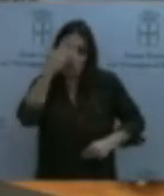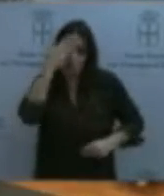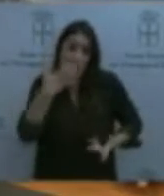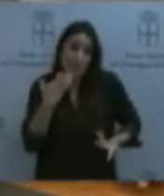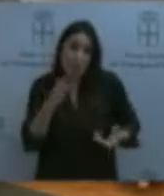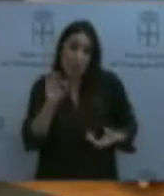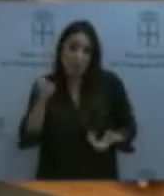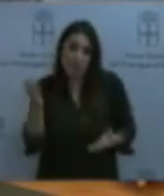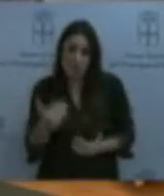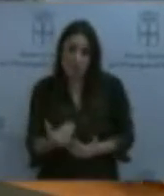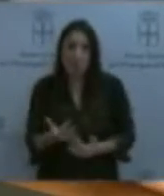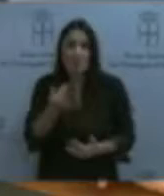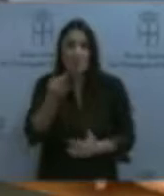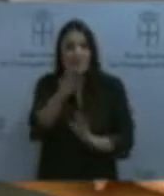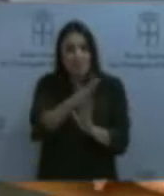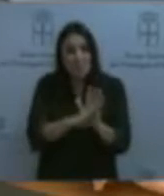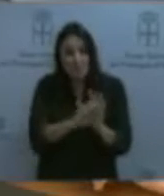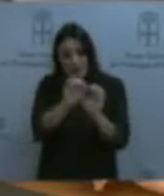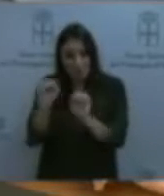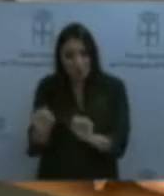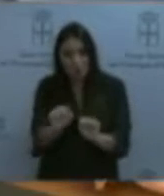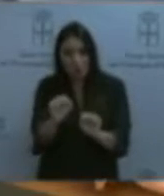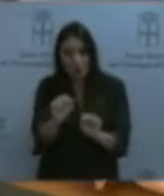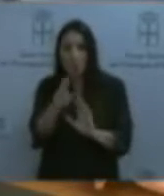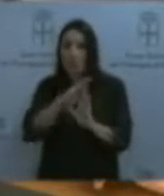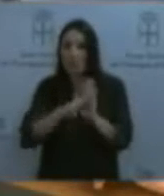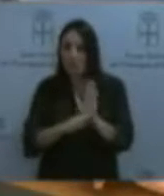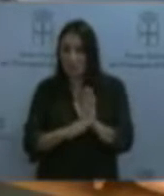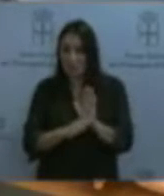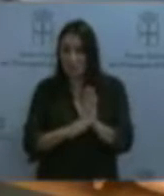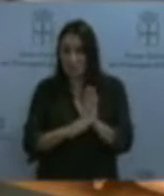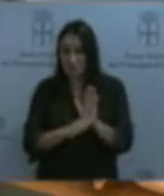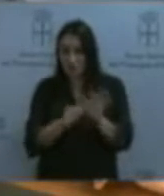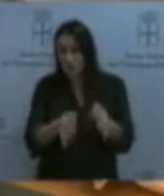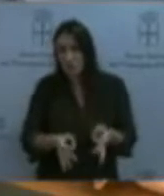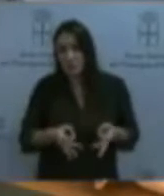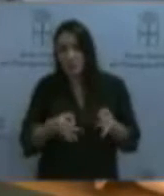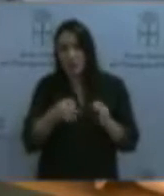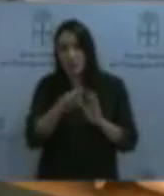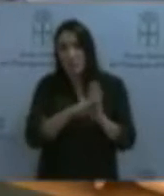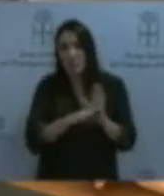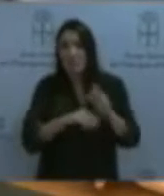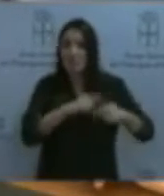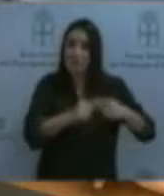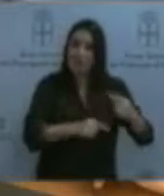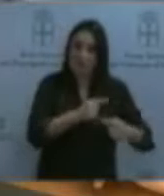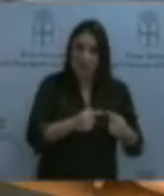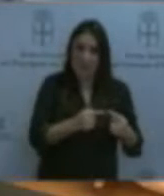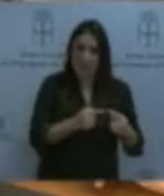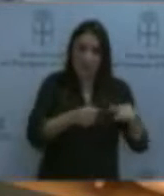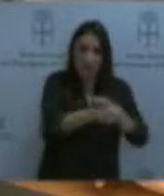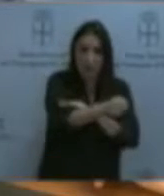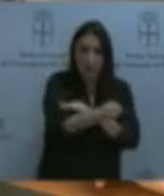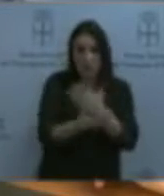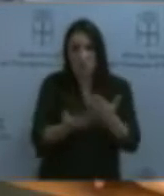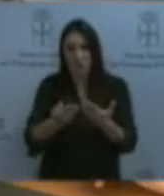que estas medidas de protección tienen unos principios. Siempre son las medidas familiares frente a las residenciales,